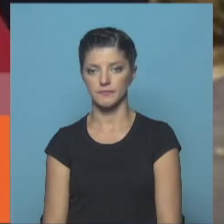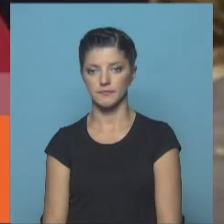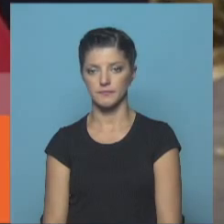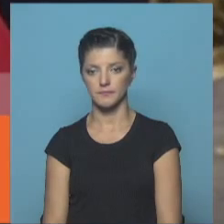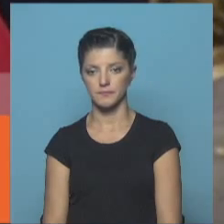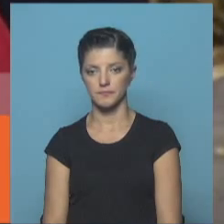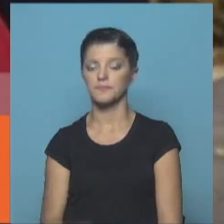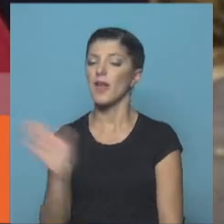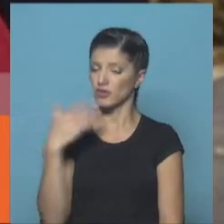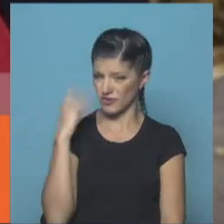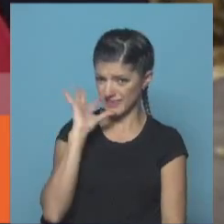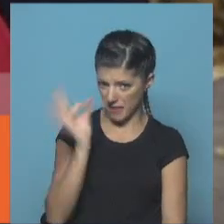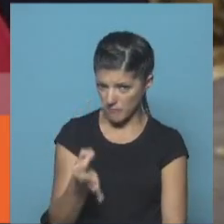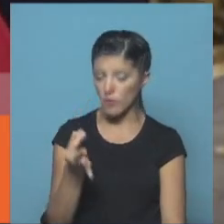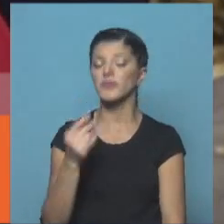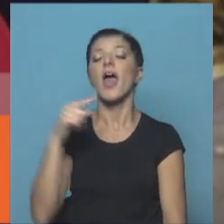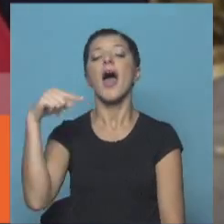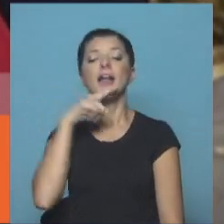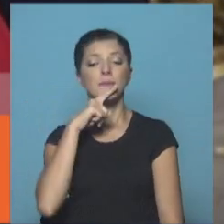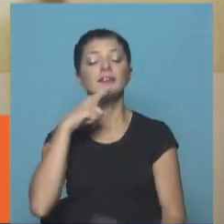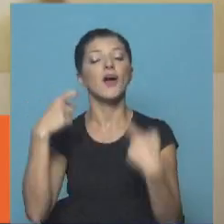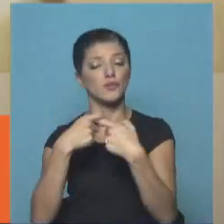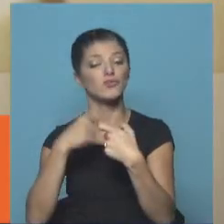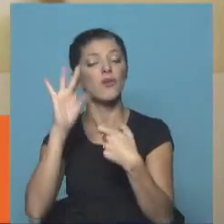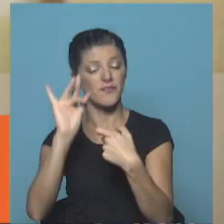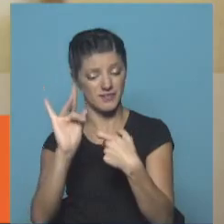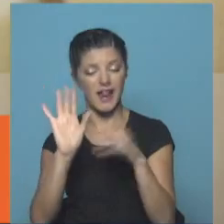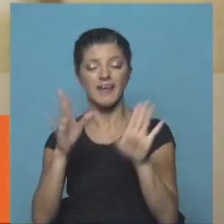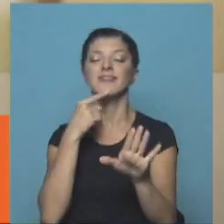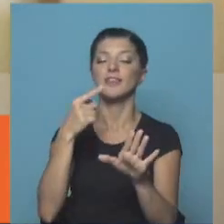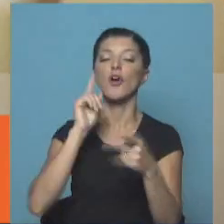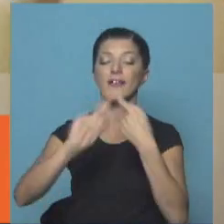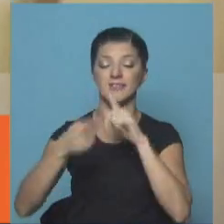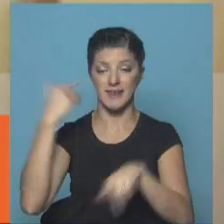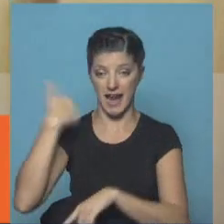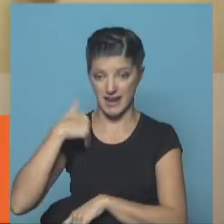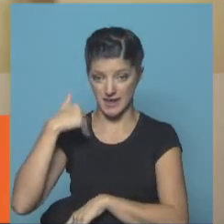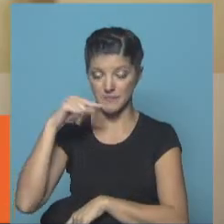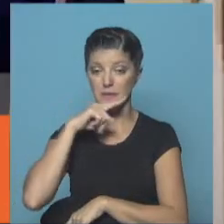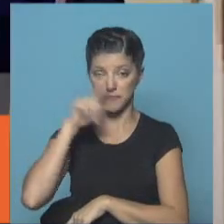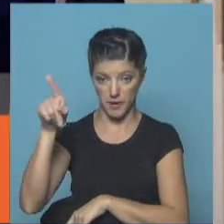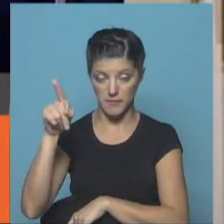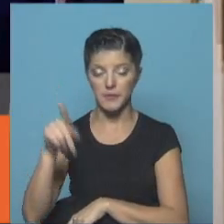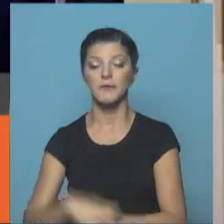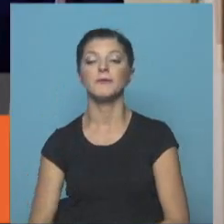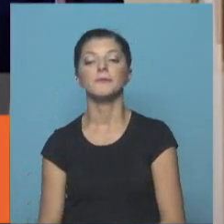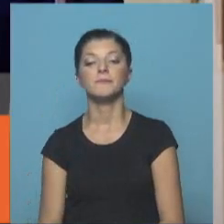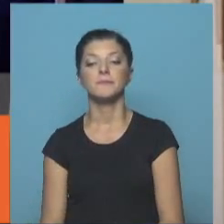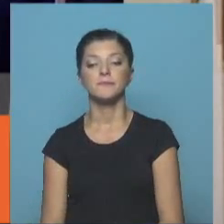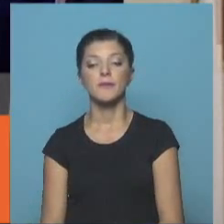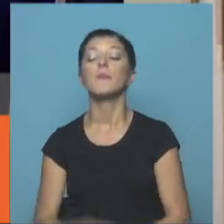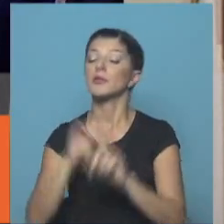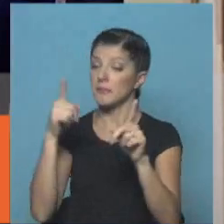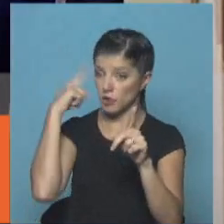Sabemos que Alemania no es un socio fácil, reconoció Merkel en su reciente visita a la Argentina. No obstante, coincidió